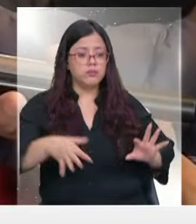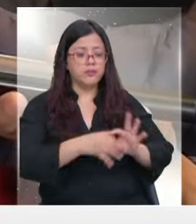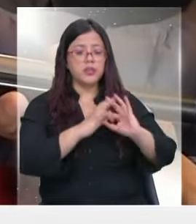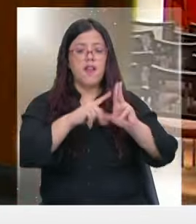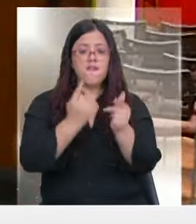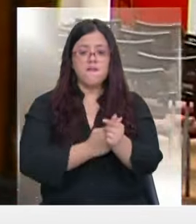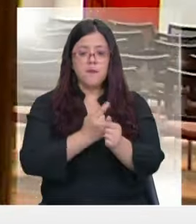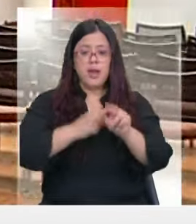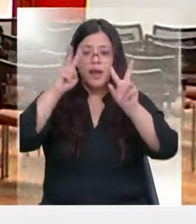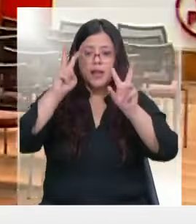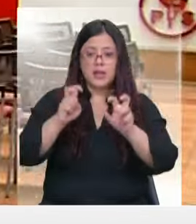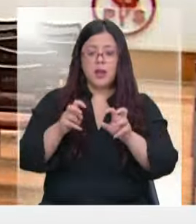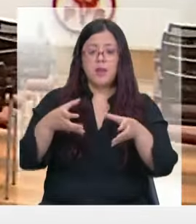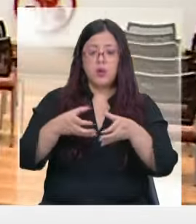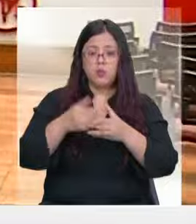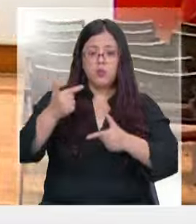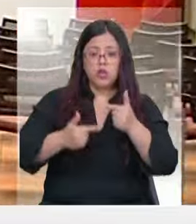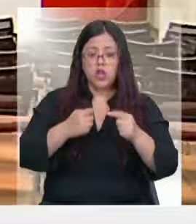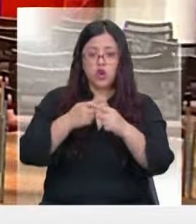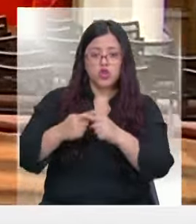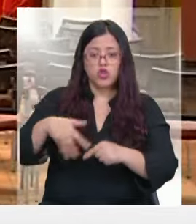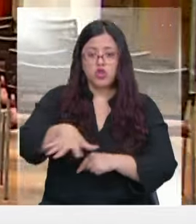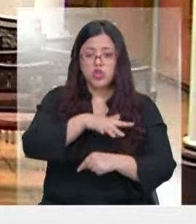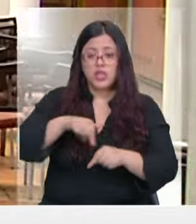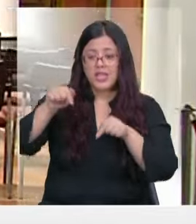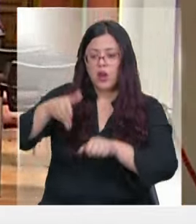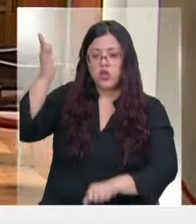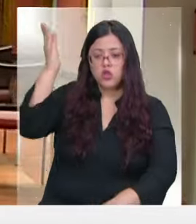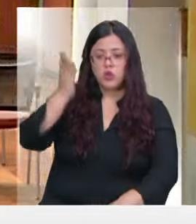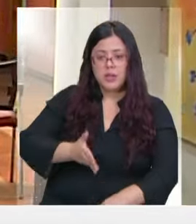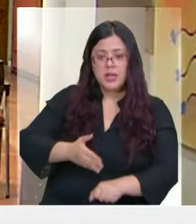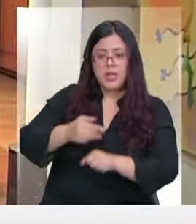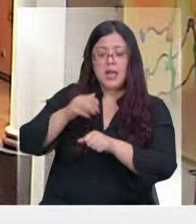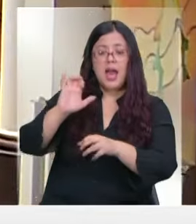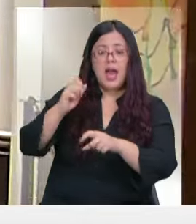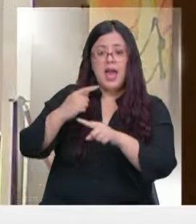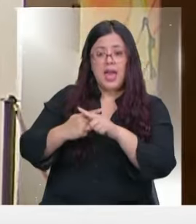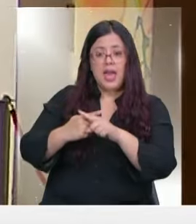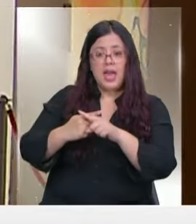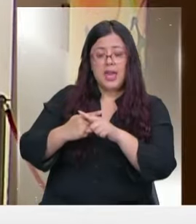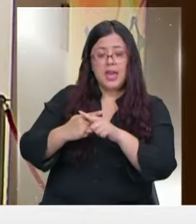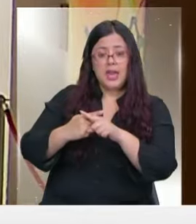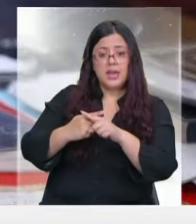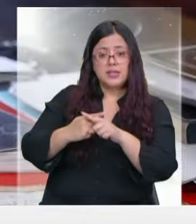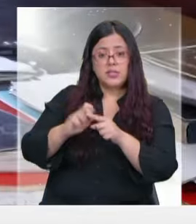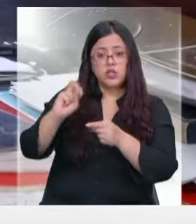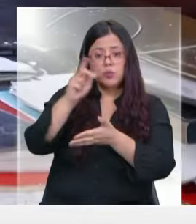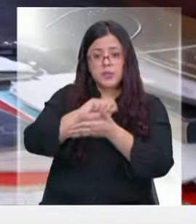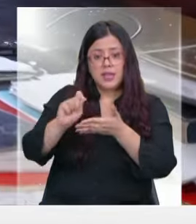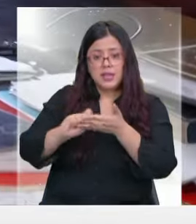familiar en torno al Partido Socialista, que hoy tiene suspendida la militancia de la ex autoridad, el abogado Ávila niega tajantemente que